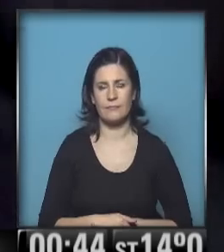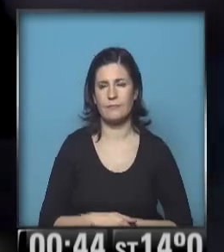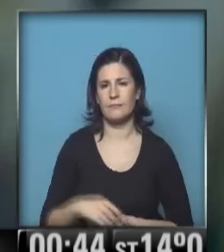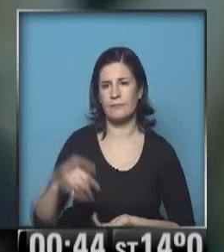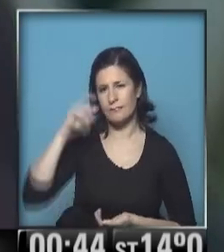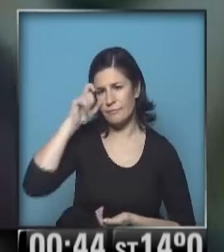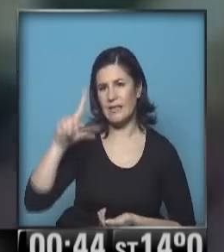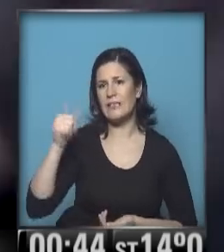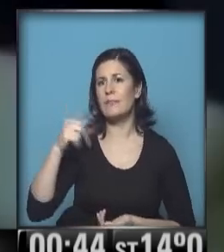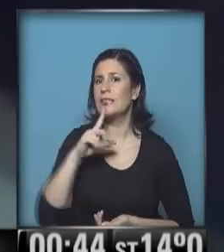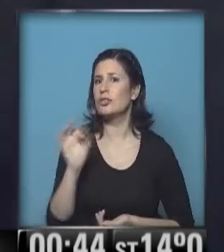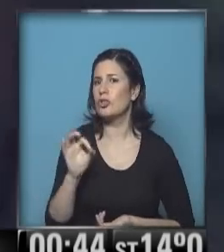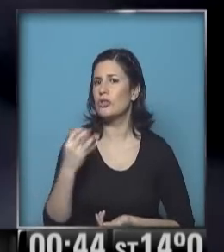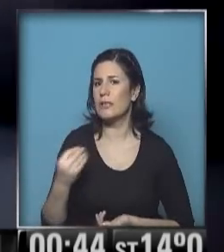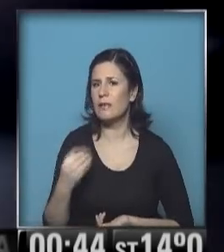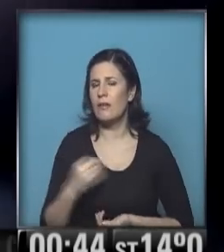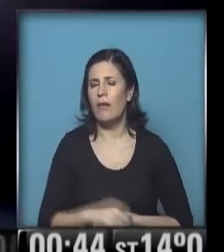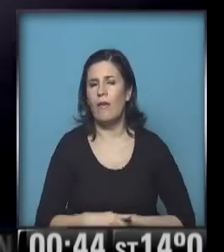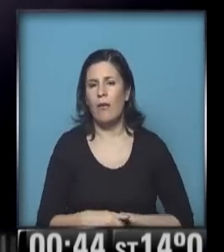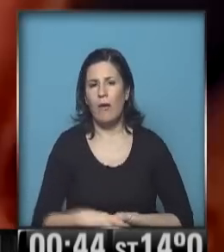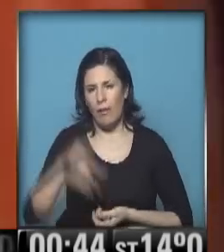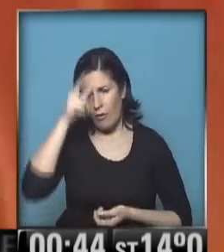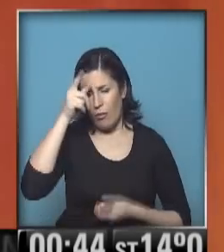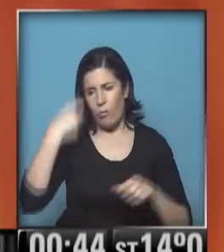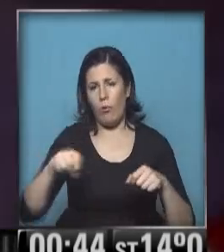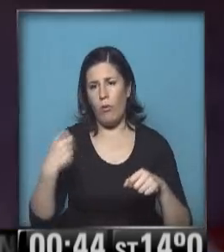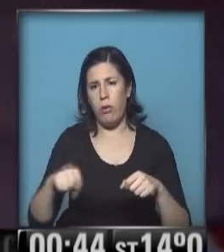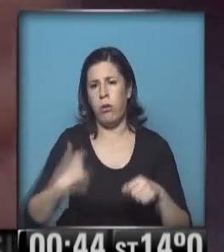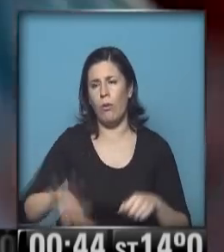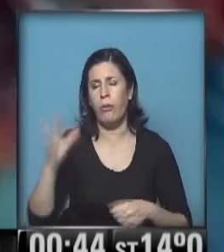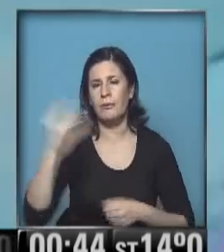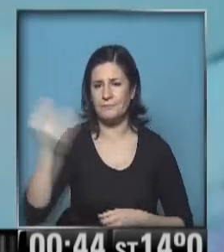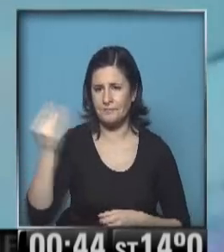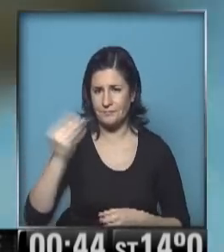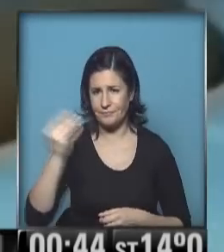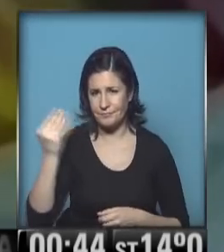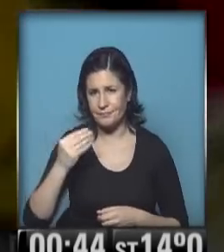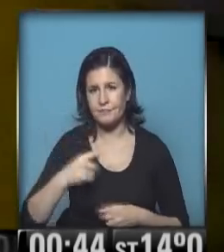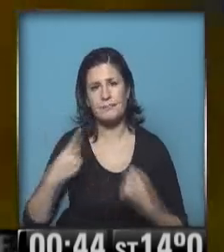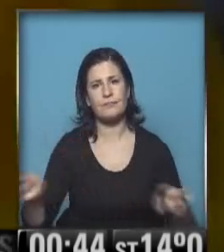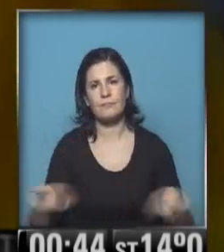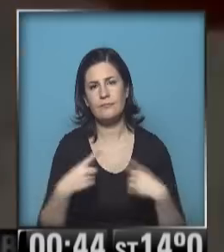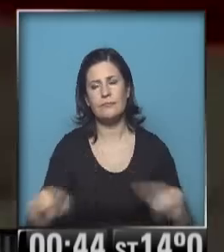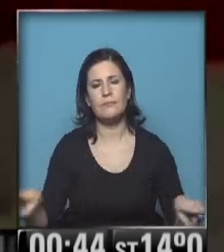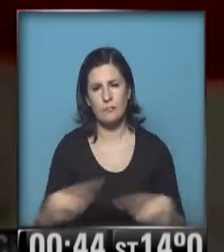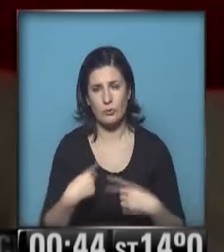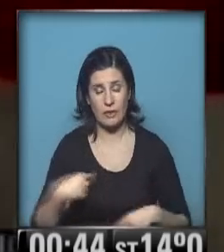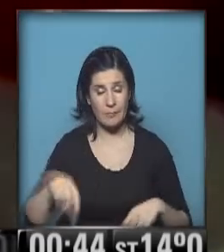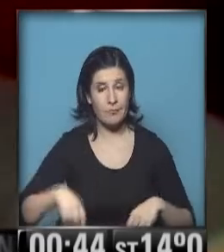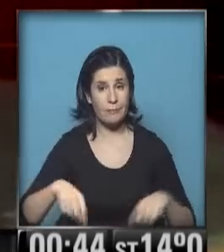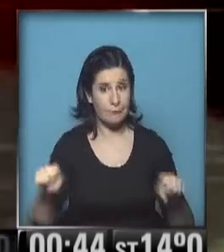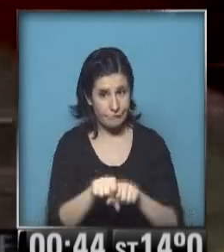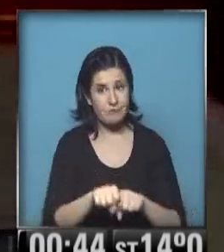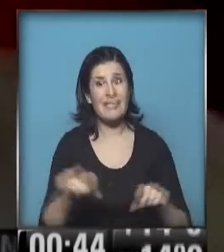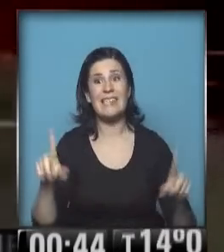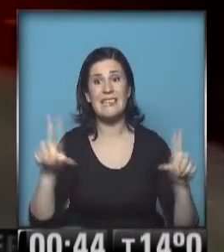Vamos con el mato. Es un año muy especial para el matón policía motorizado, que este sábado van a estar tocando en el ciclo Entrá en la televisión pública. Es un